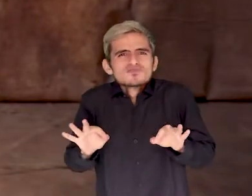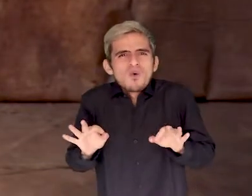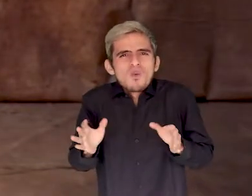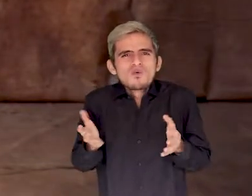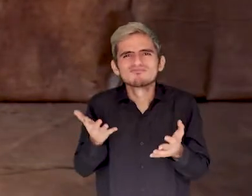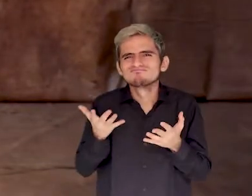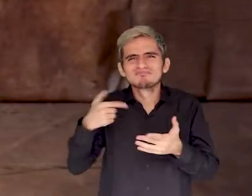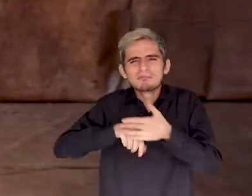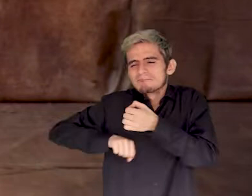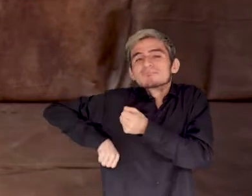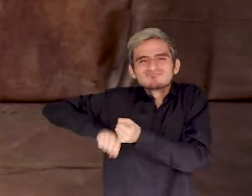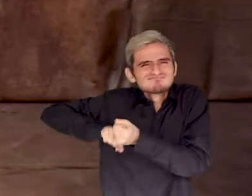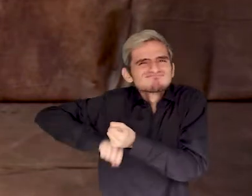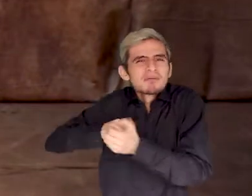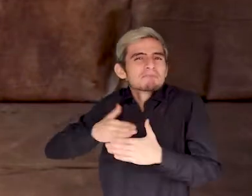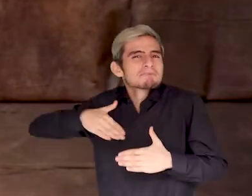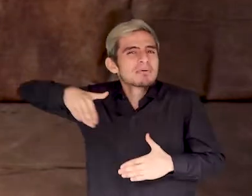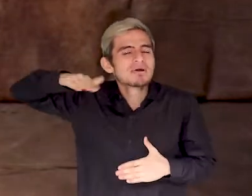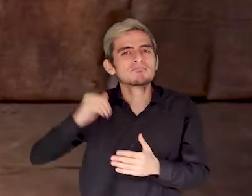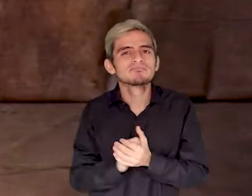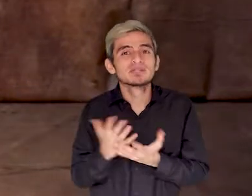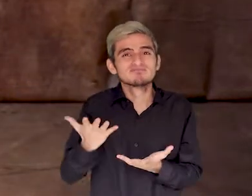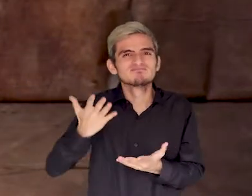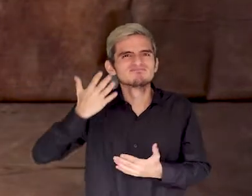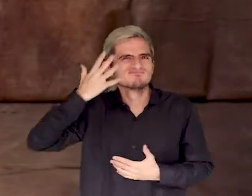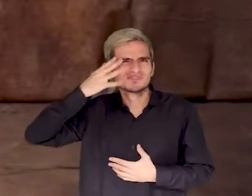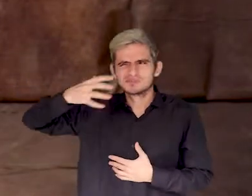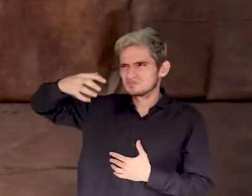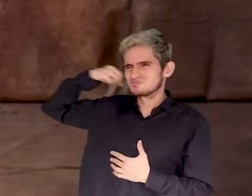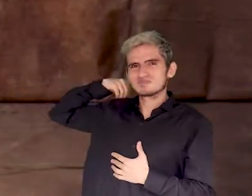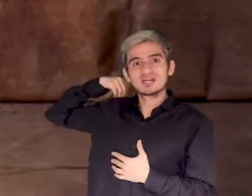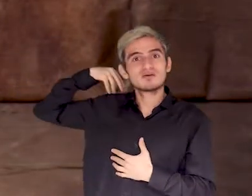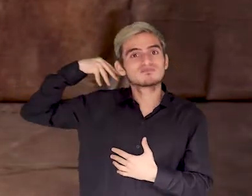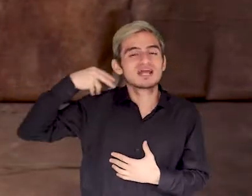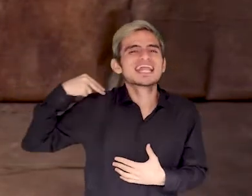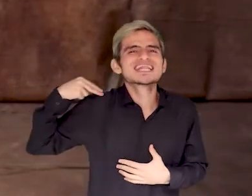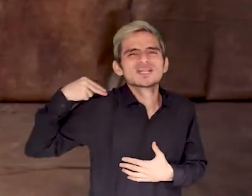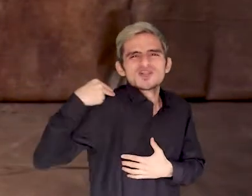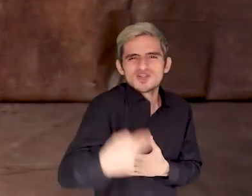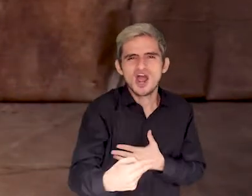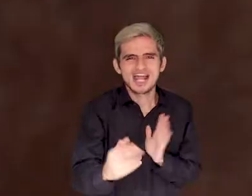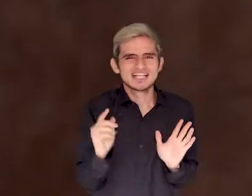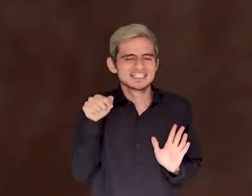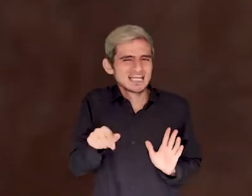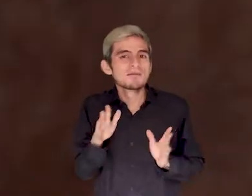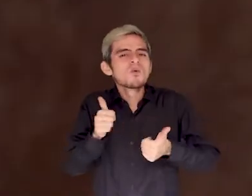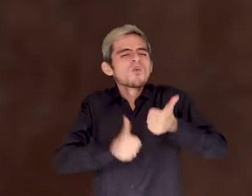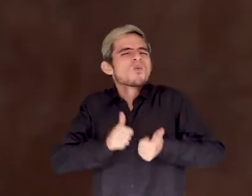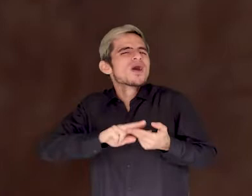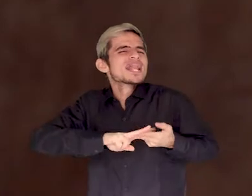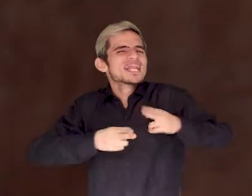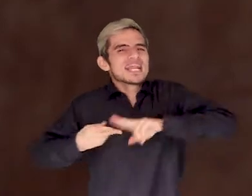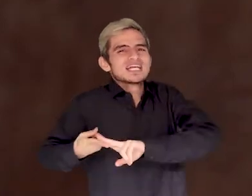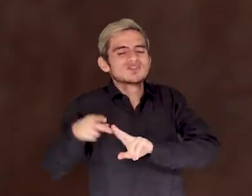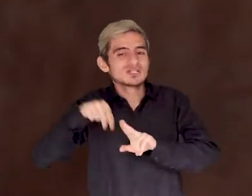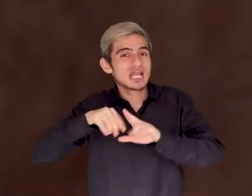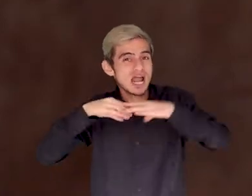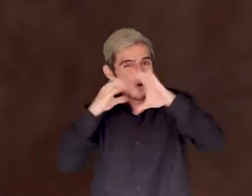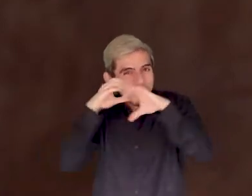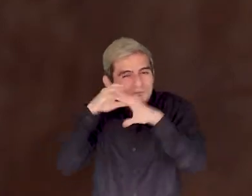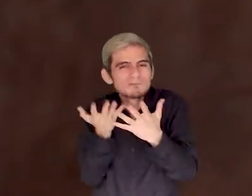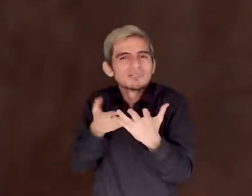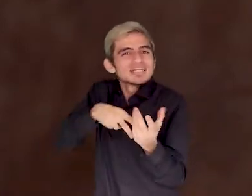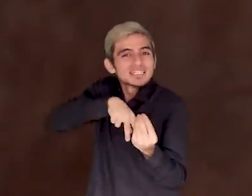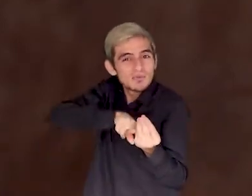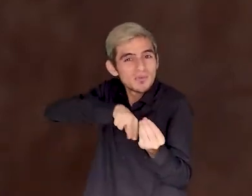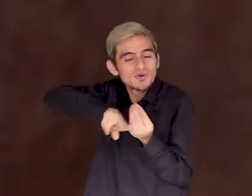sobre apoyando la memoria histórica, nosotros los generadores de historias, tanto en el documental,